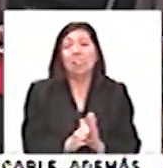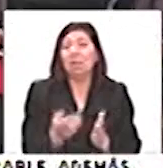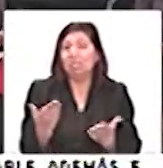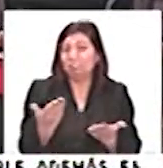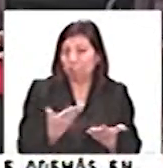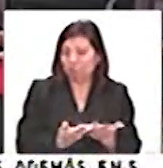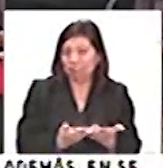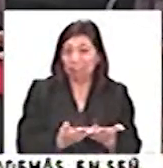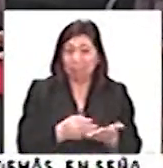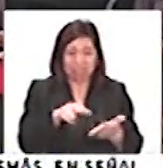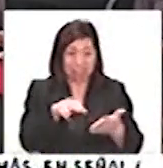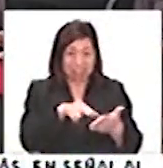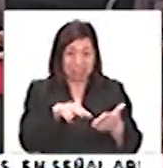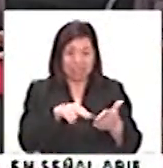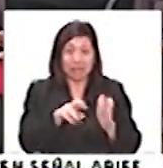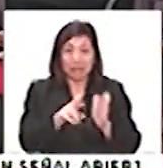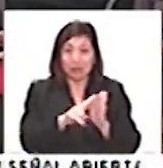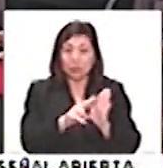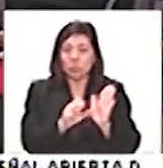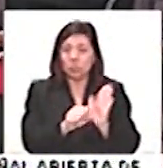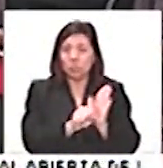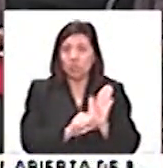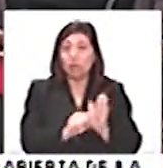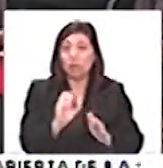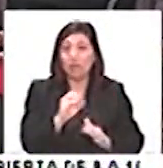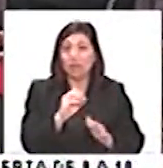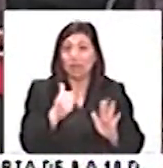de pasar la resolución suprema número